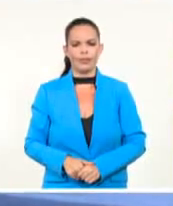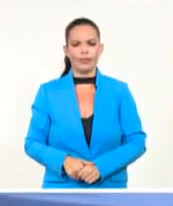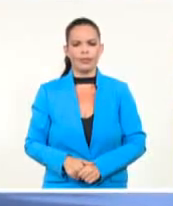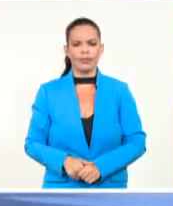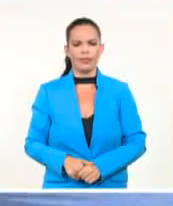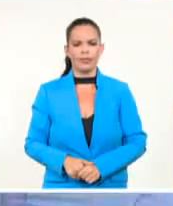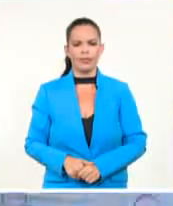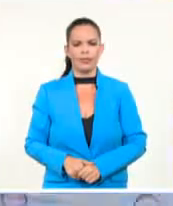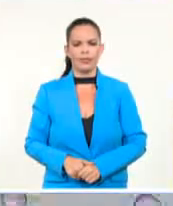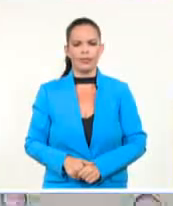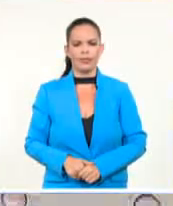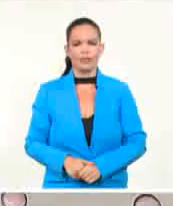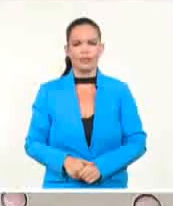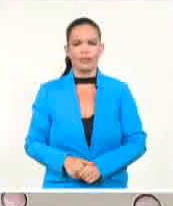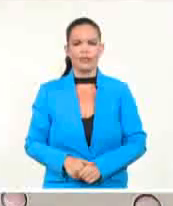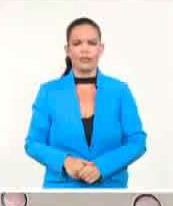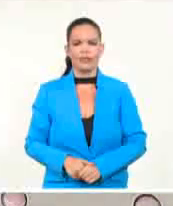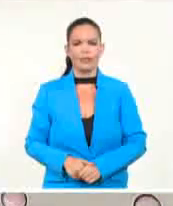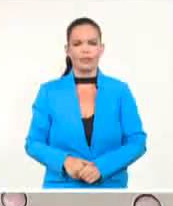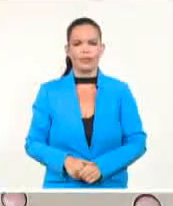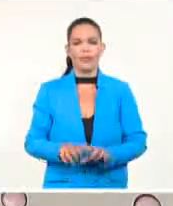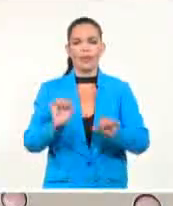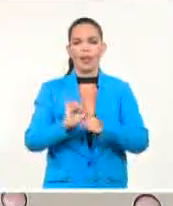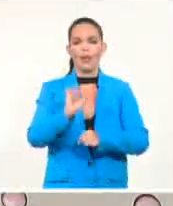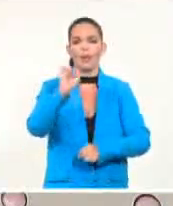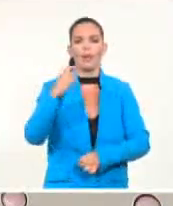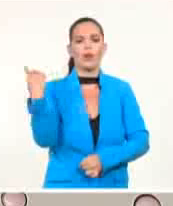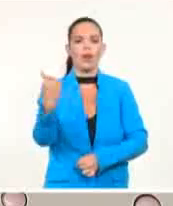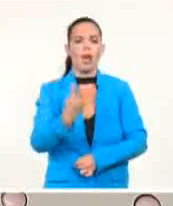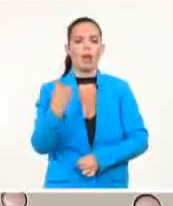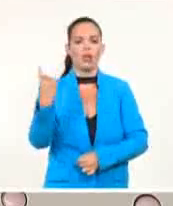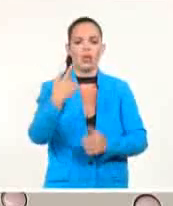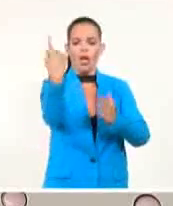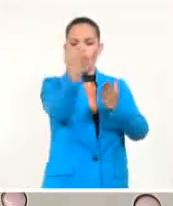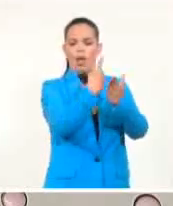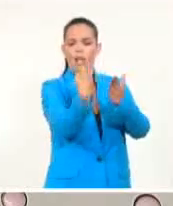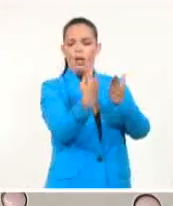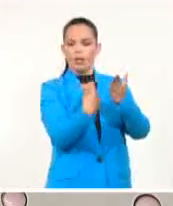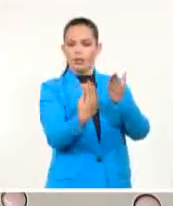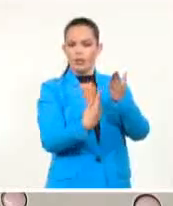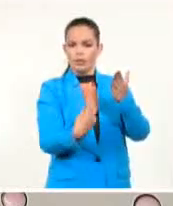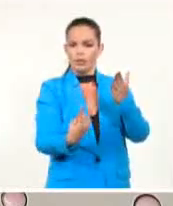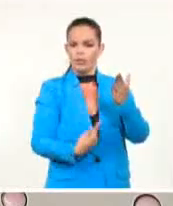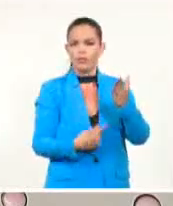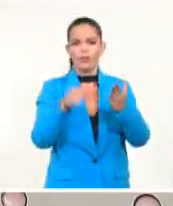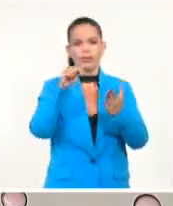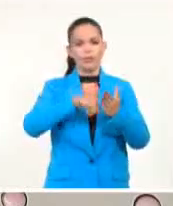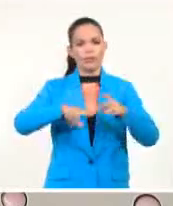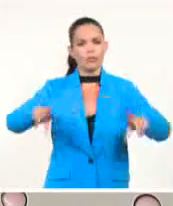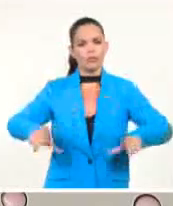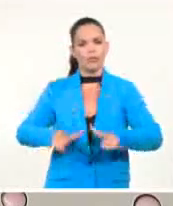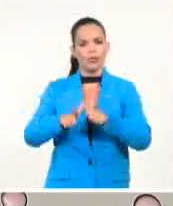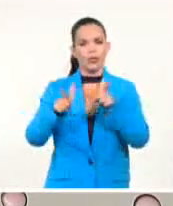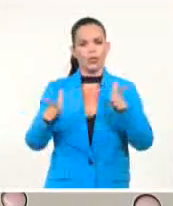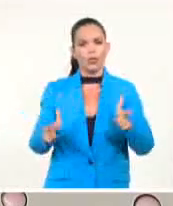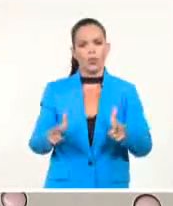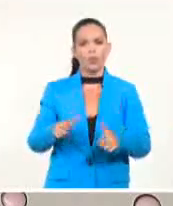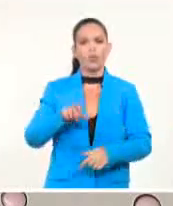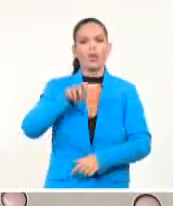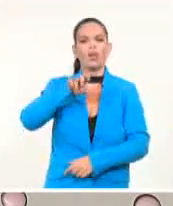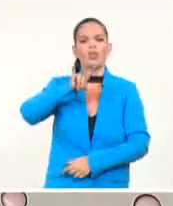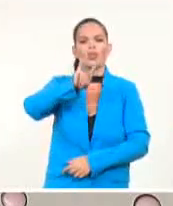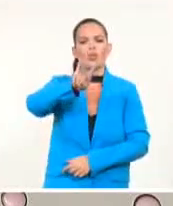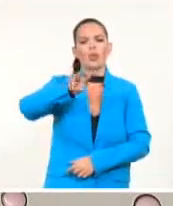la Televisión Cubana. Y el Premio Nacional de Artes Plásticas Alfredo Sosa Bravo celebra su aniversario 92, uno de los